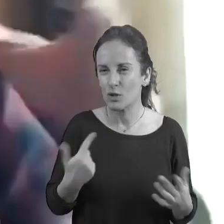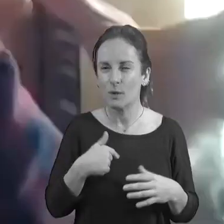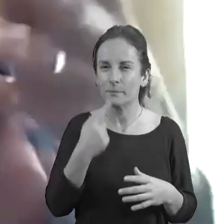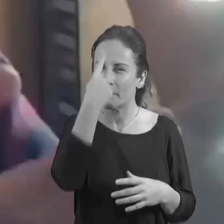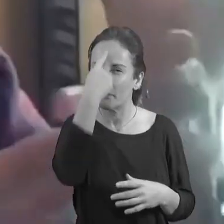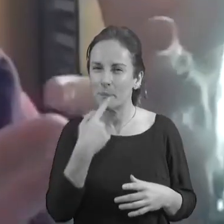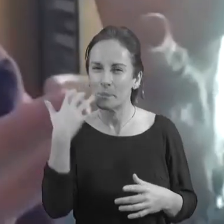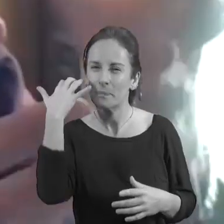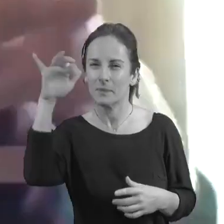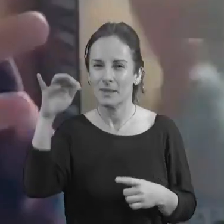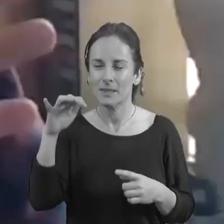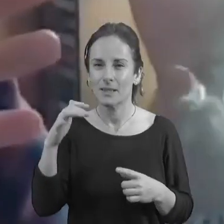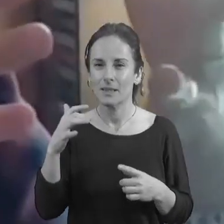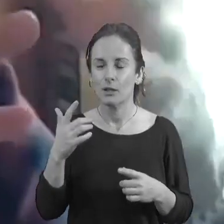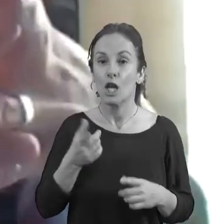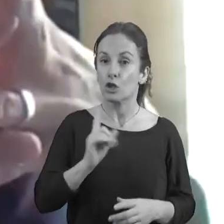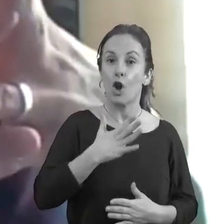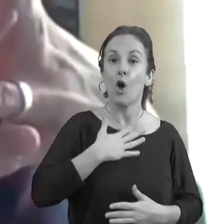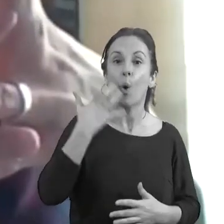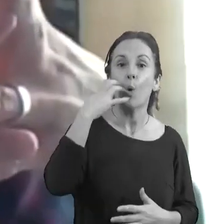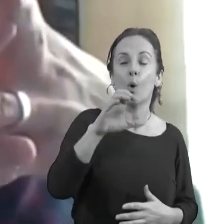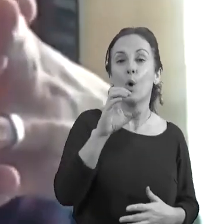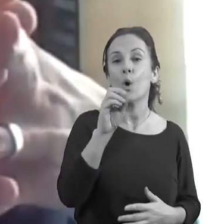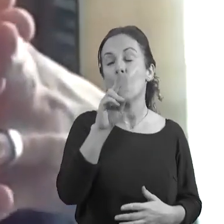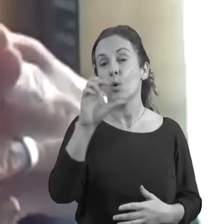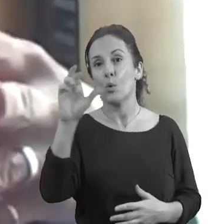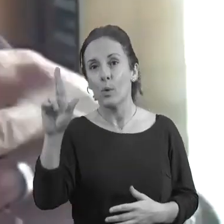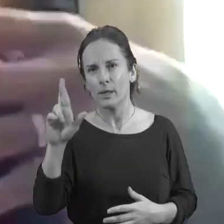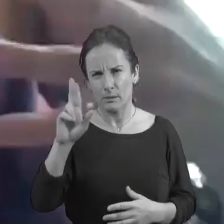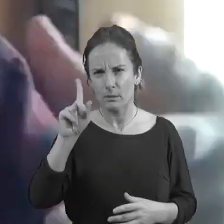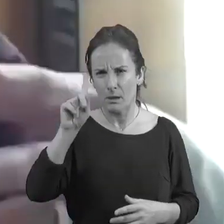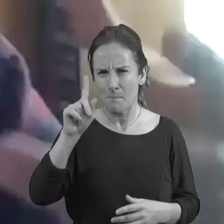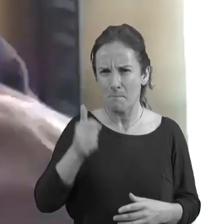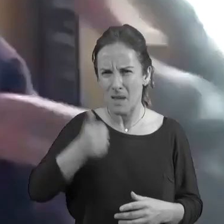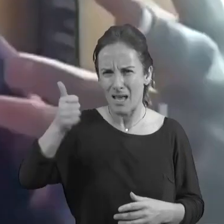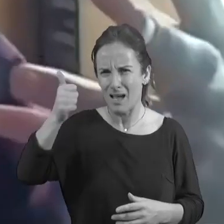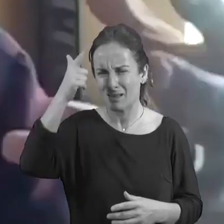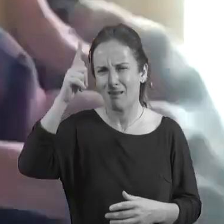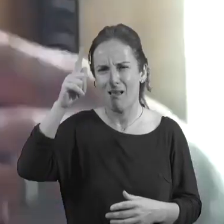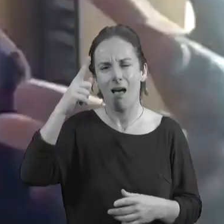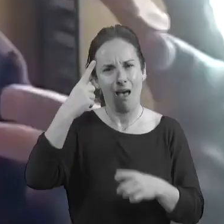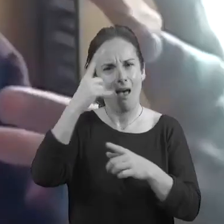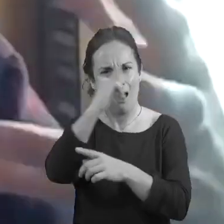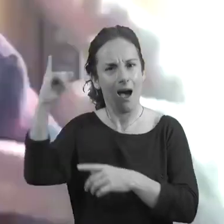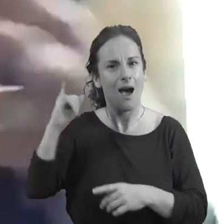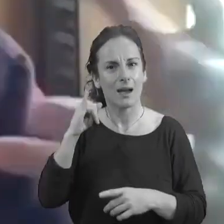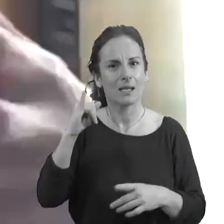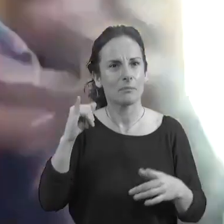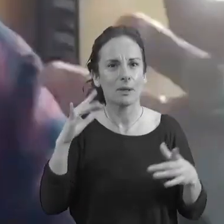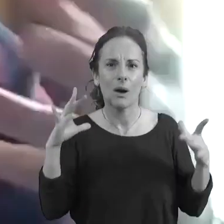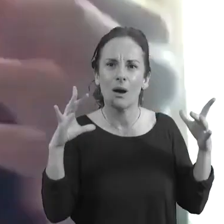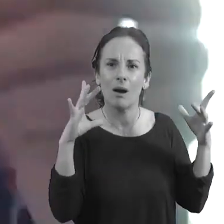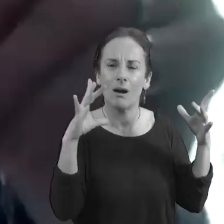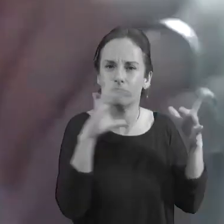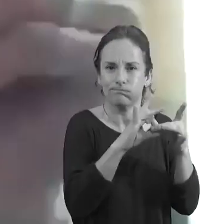se escapan, ¿no? O sea, no solo está la DBT, ¿no? Sino que precisamente creo que en las teorías feministas hay mucho de estas teorizaciones, ¿no? De,